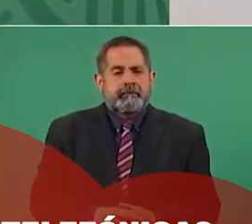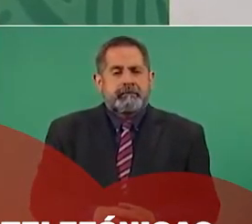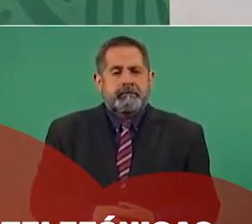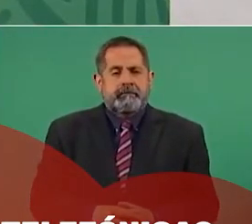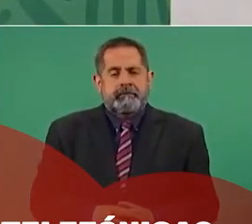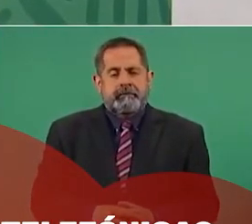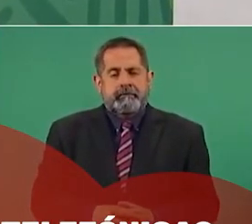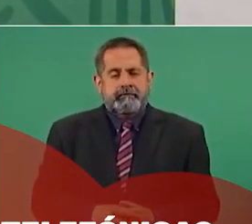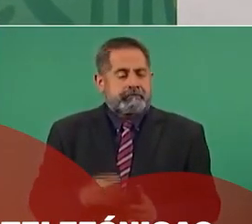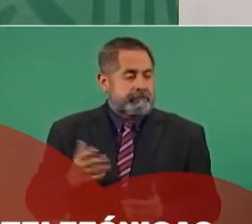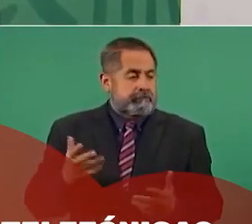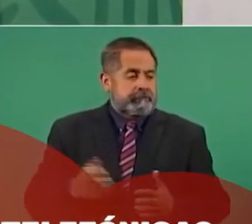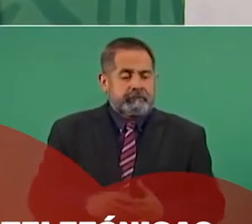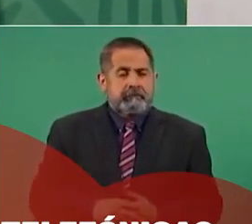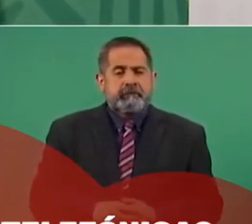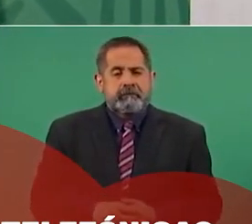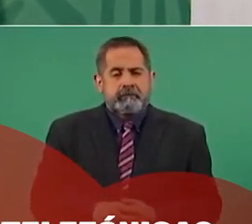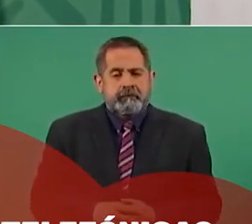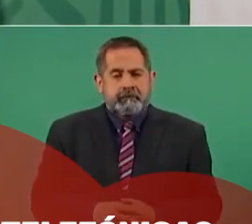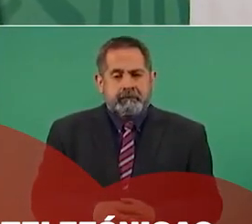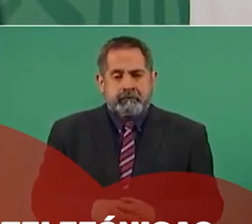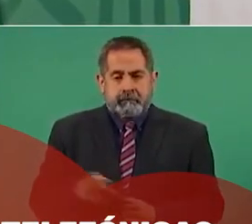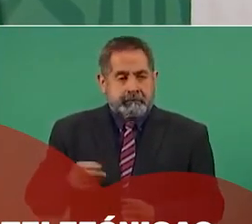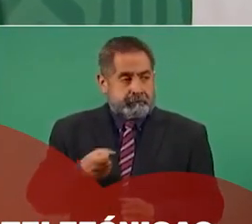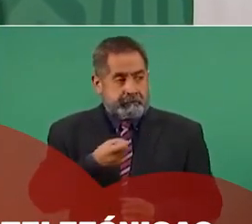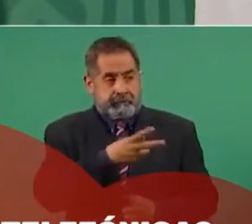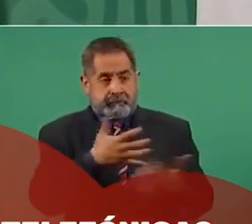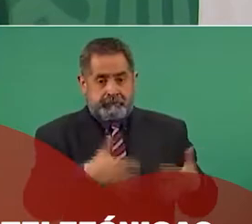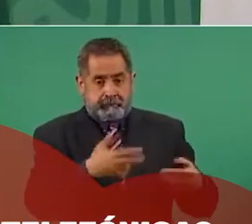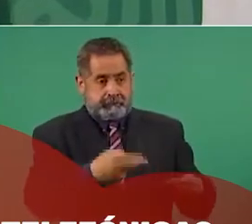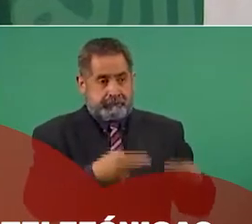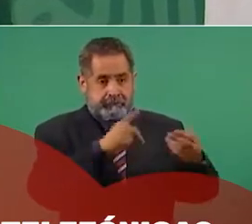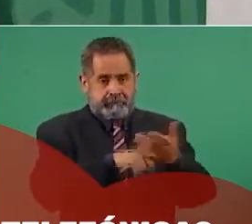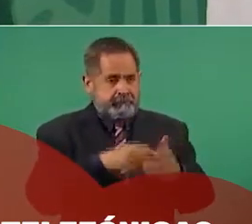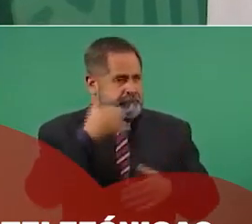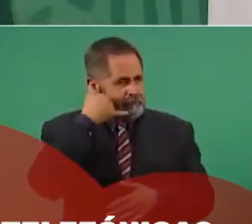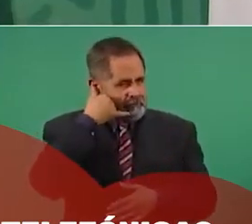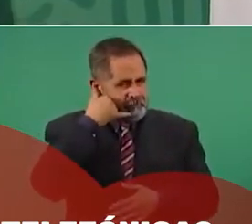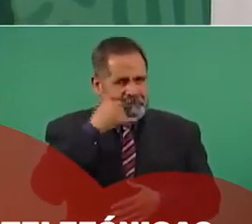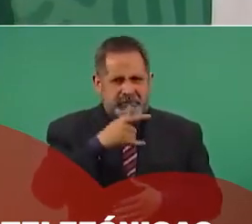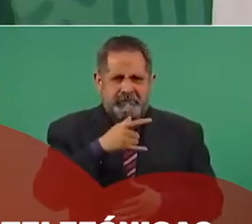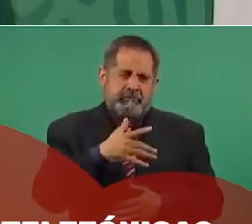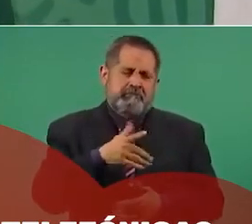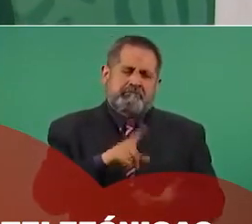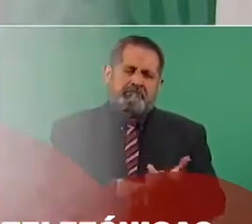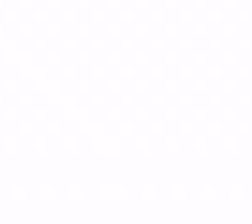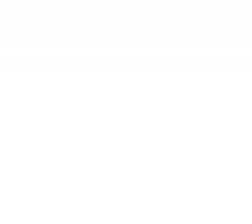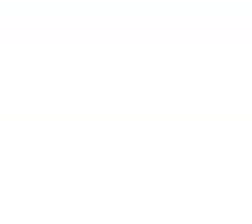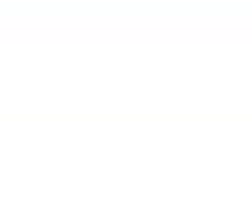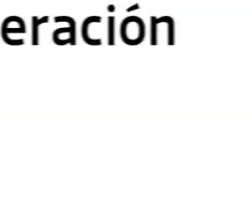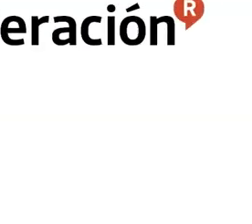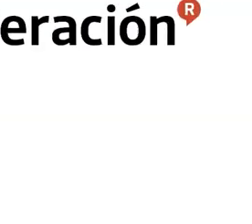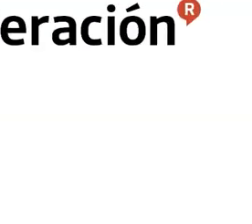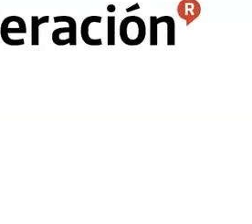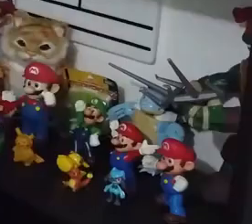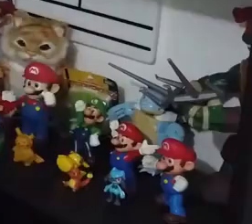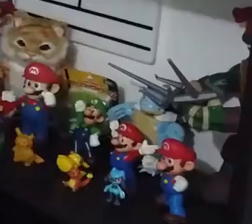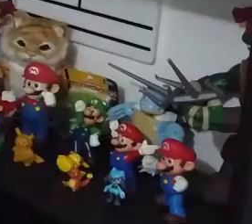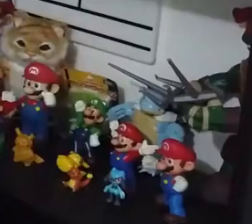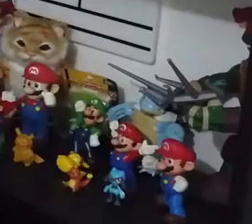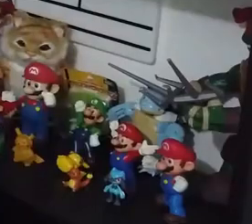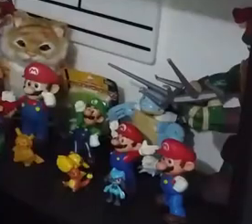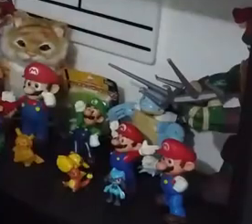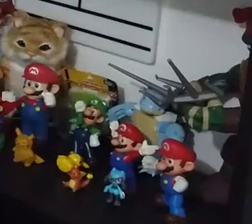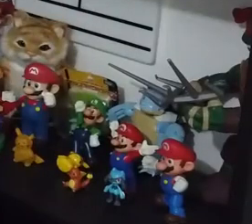que Telmex es una de las empresas que han utilizado este recurso. ¿Tú qué opinas de este caso? Cuéntanos en los comentarios. Y como ya es